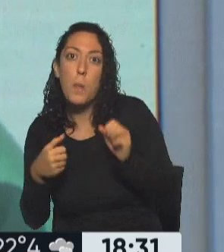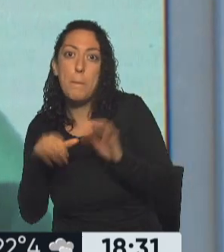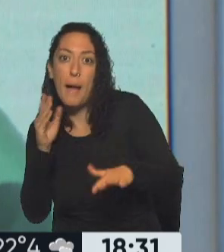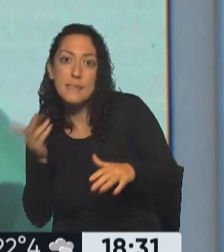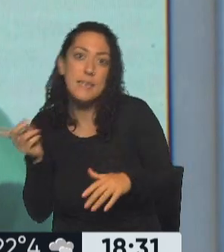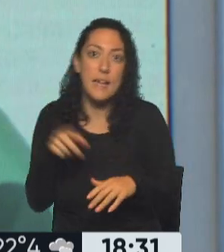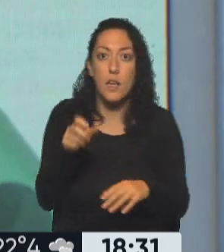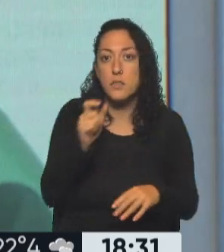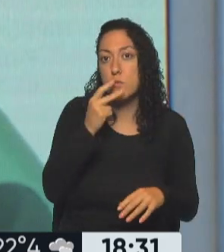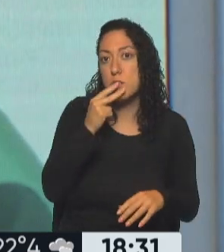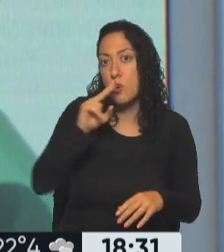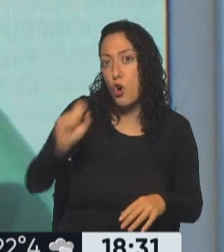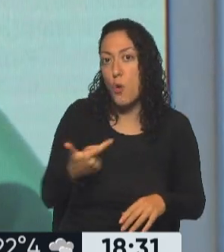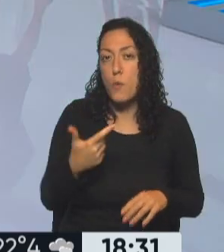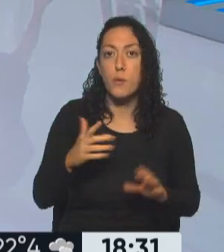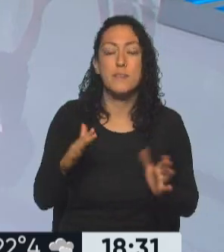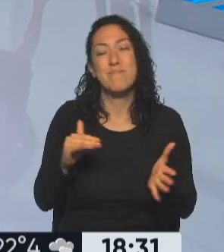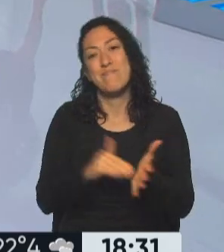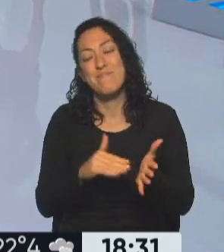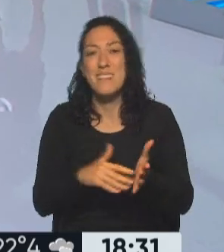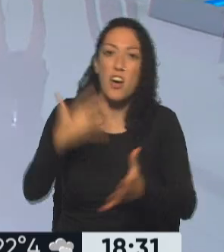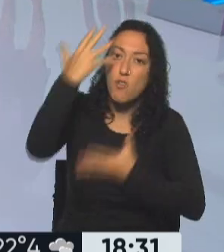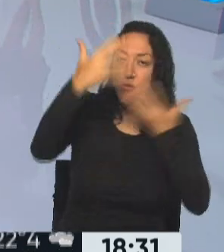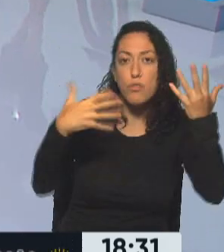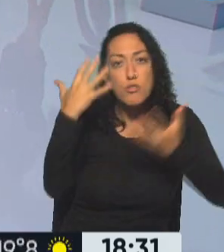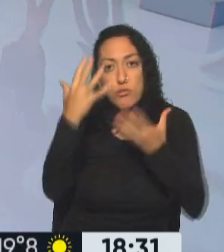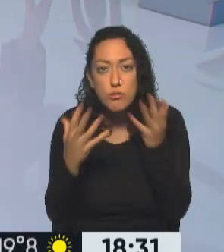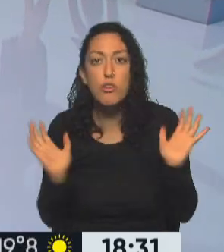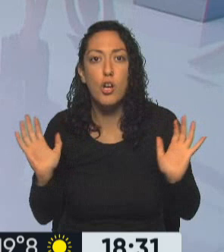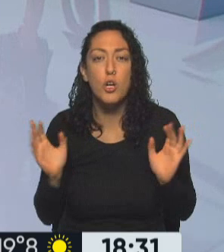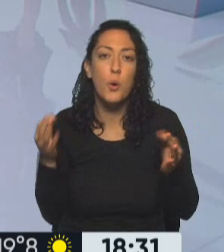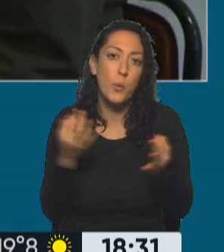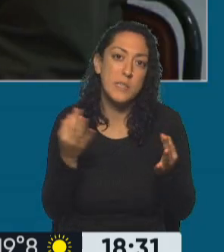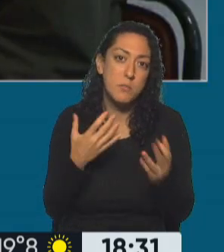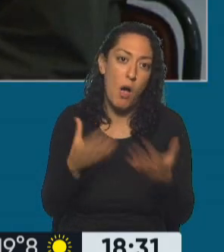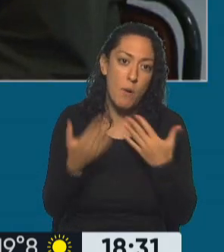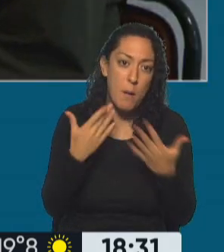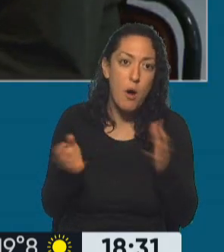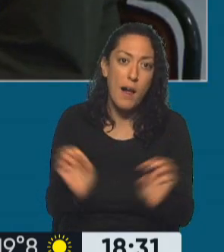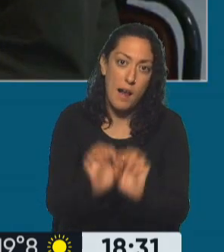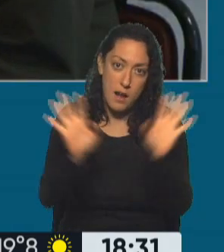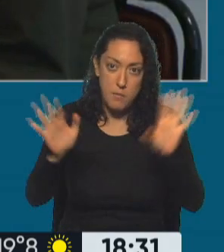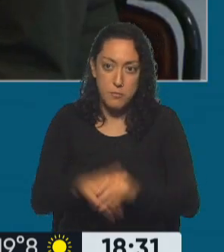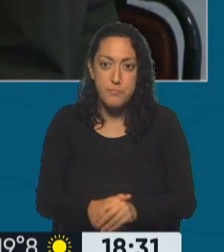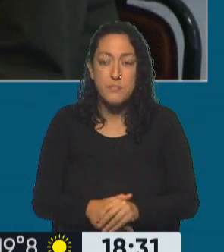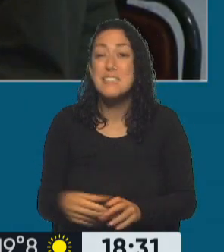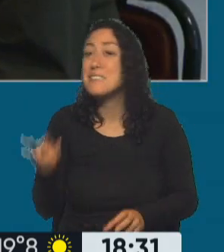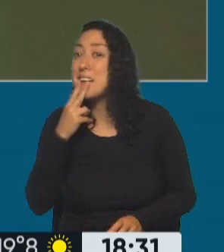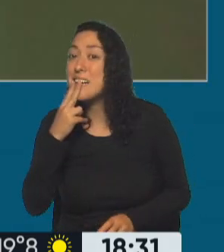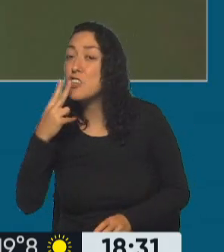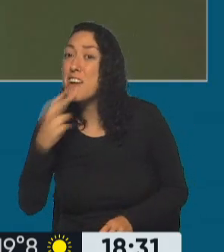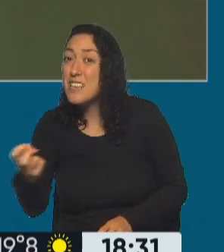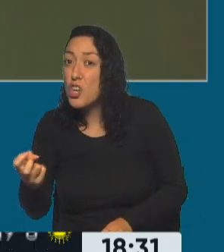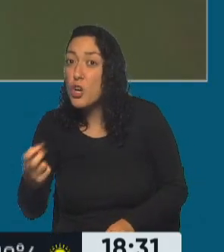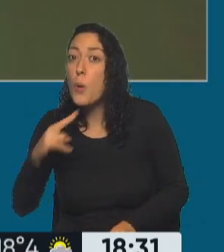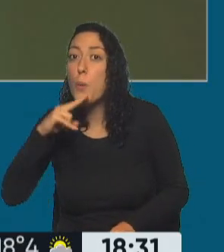salud. Pero en realidad no es así, ¿no? Hay mucha confusión, pero está muy bueno que lo traigas. Sí, porque, sí, por ejemplo, el cigarrillo electrónico, el vapeo,